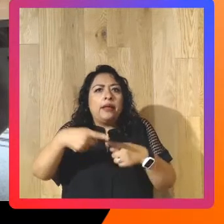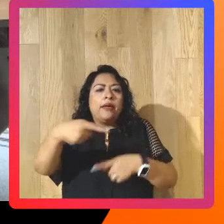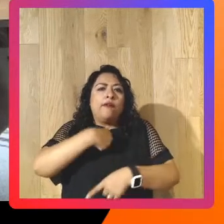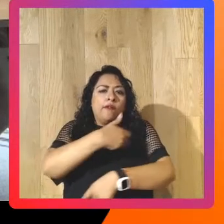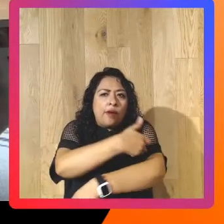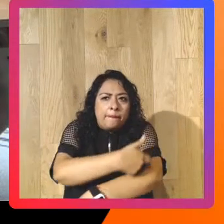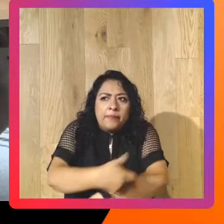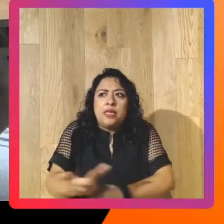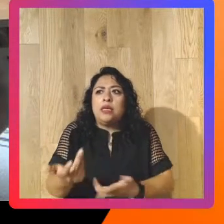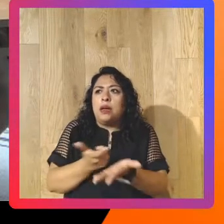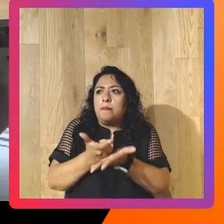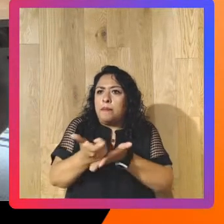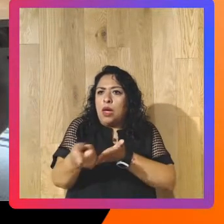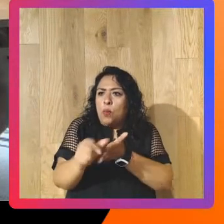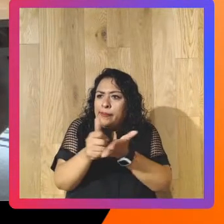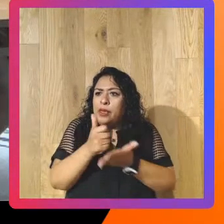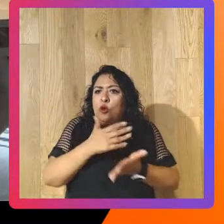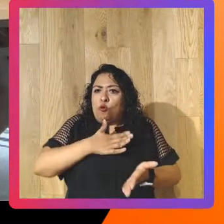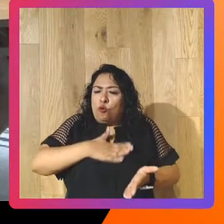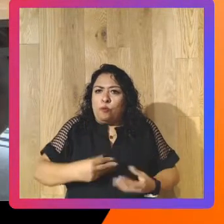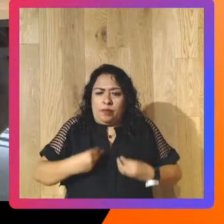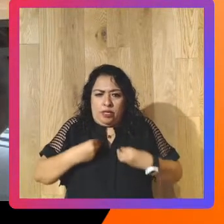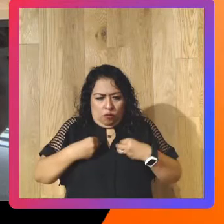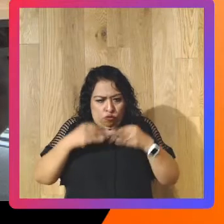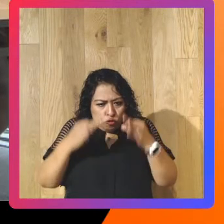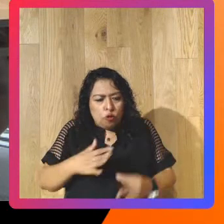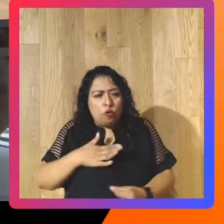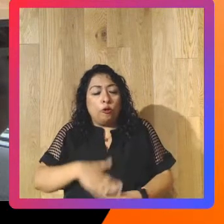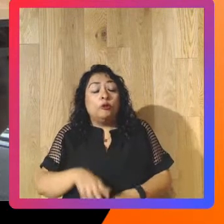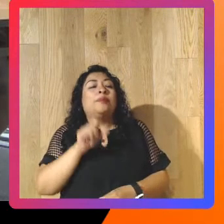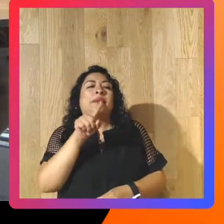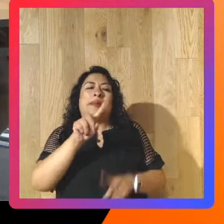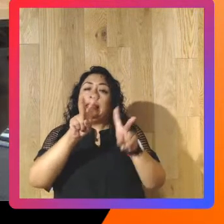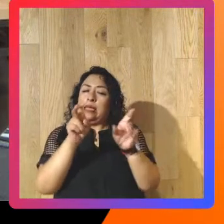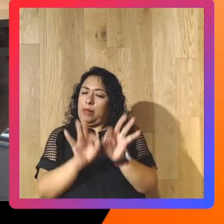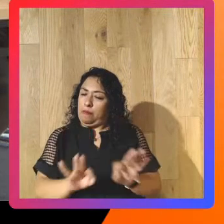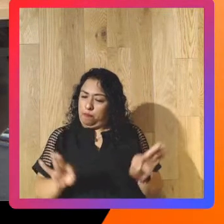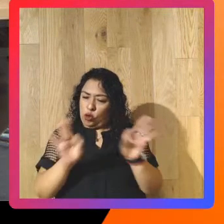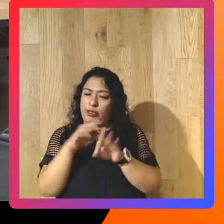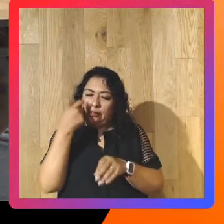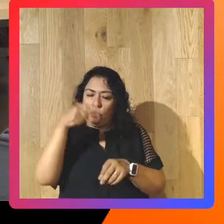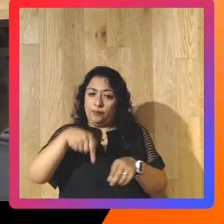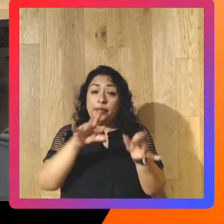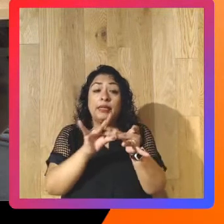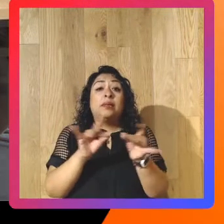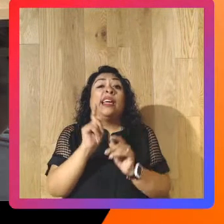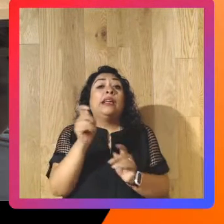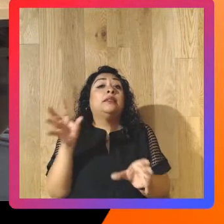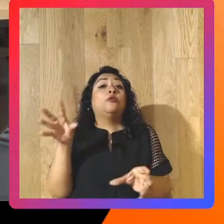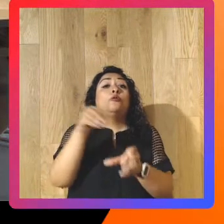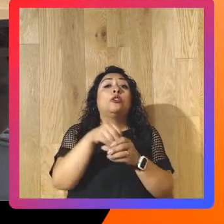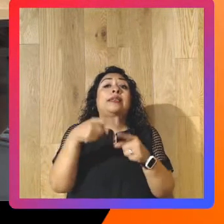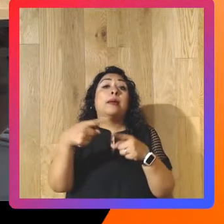para este salario y vida digna. Un tema importante que no quiero dejar de mencionar es la inclusión